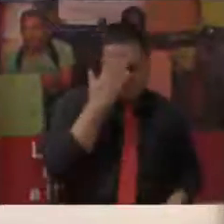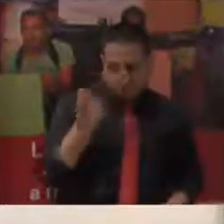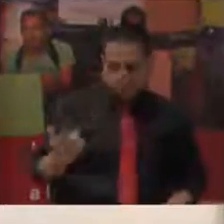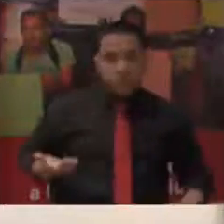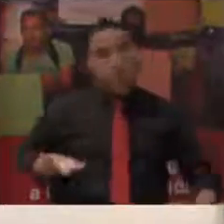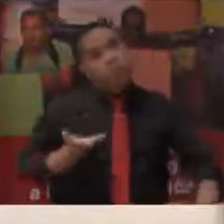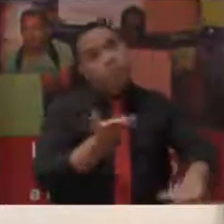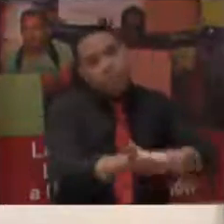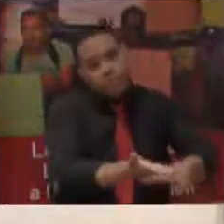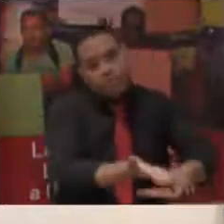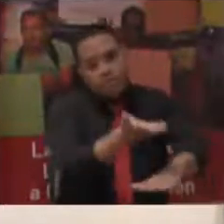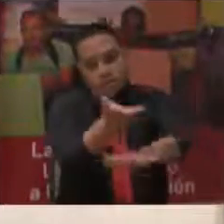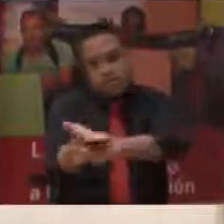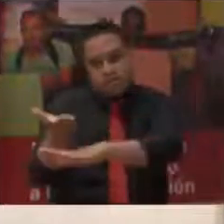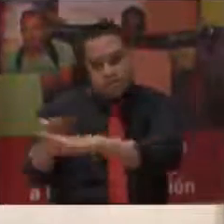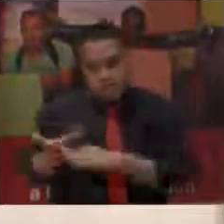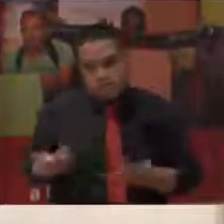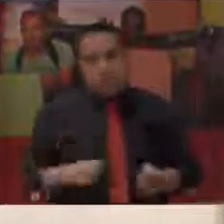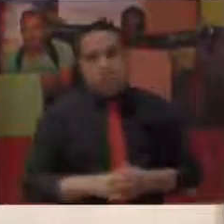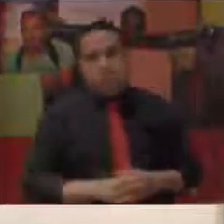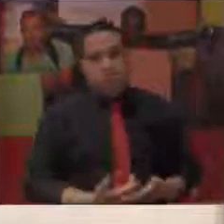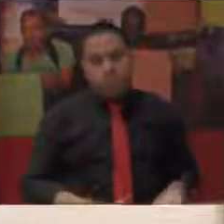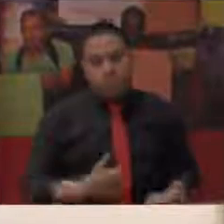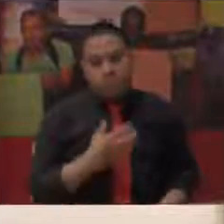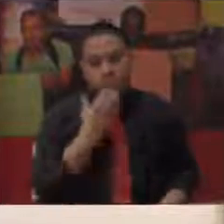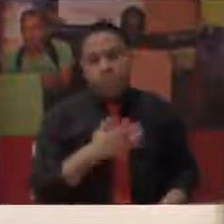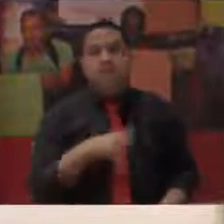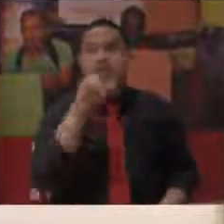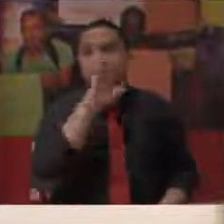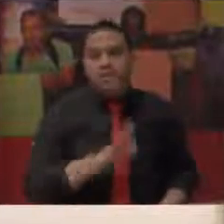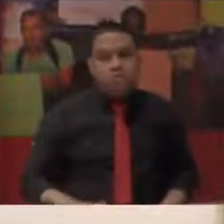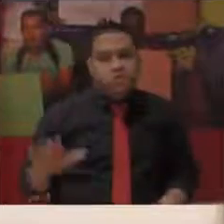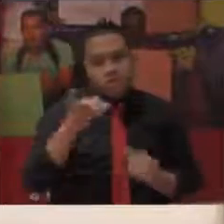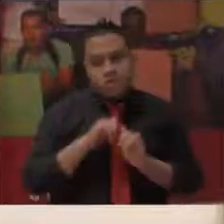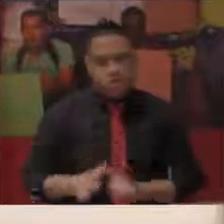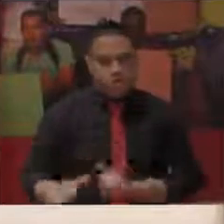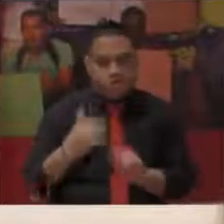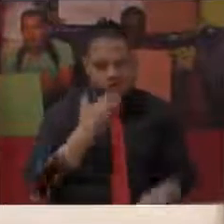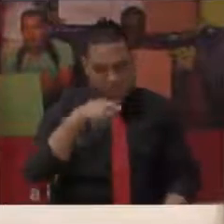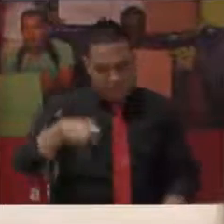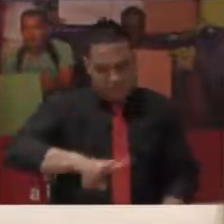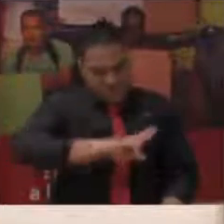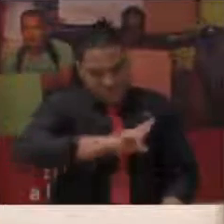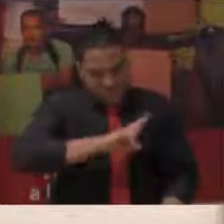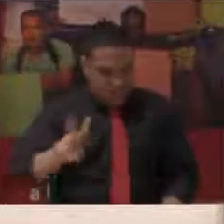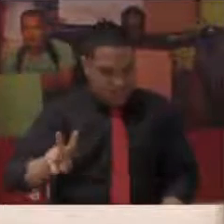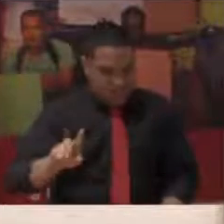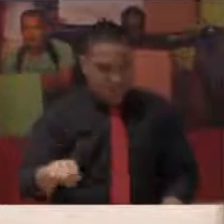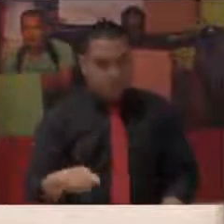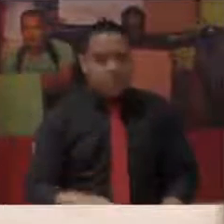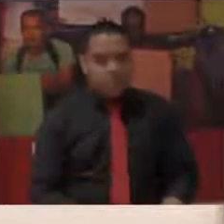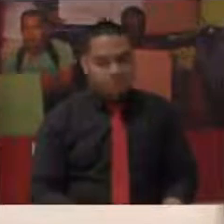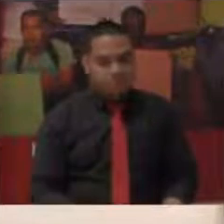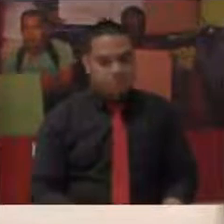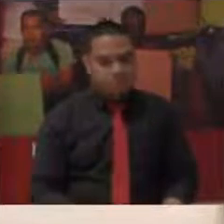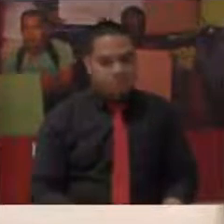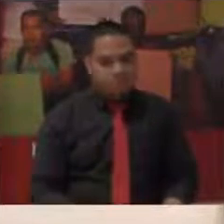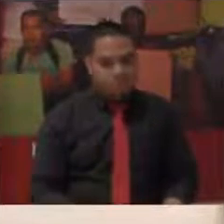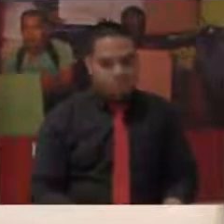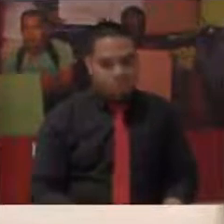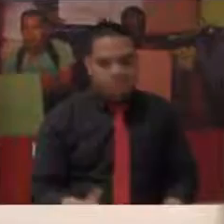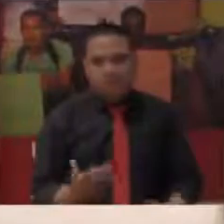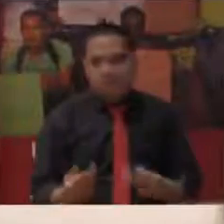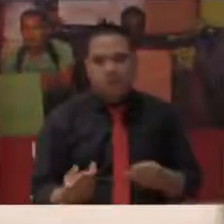iniciativas que, digamos, no responden a un estándar nacional. Por ejemplo, acá en el Valle del Cauca, ahora saliendo van a ver una